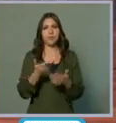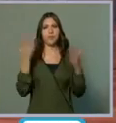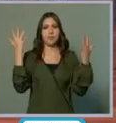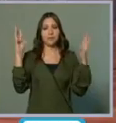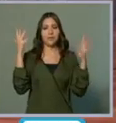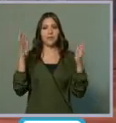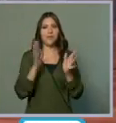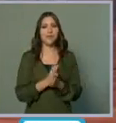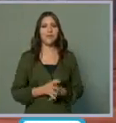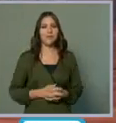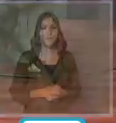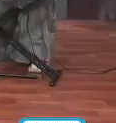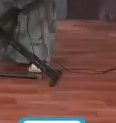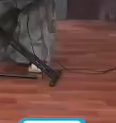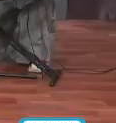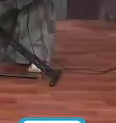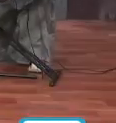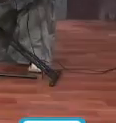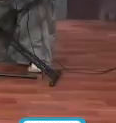el aplauso, muchachos.